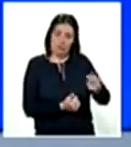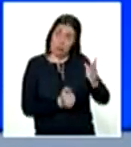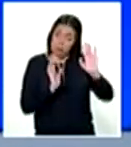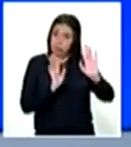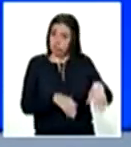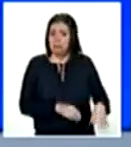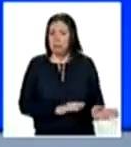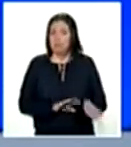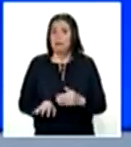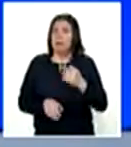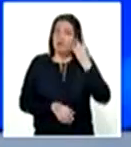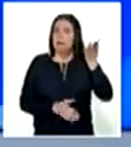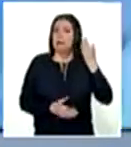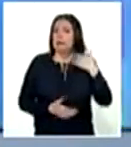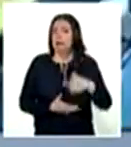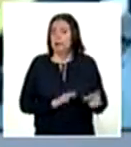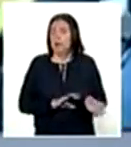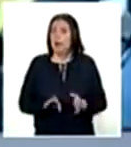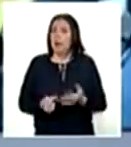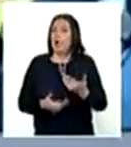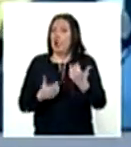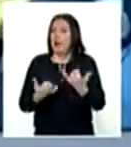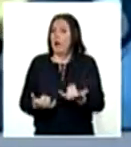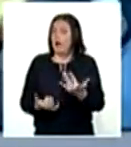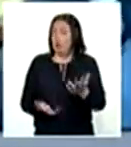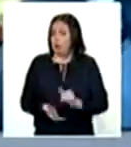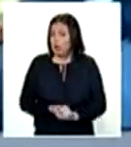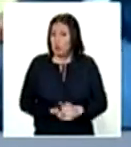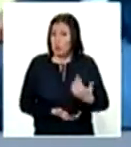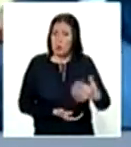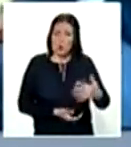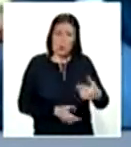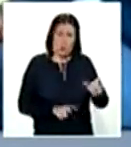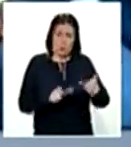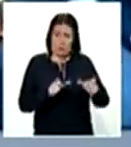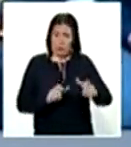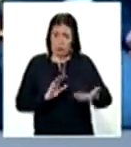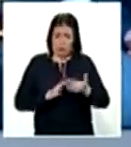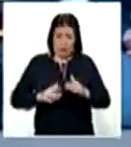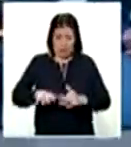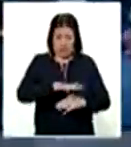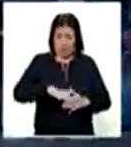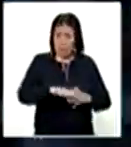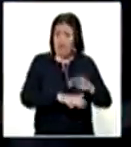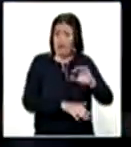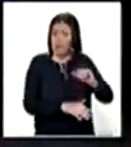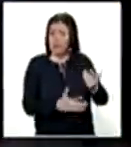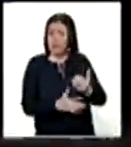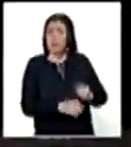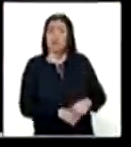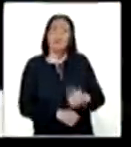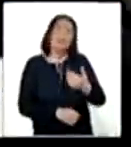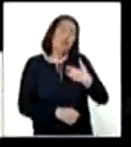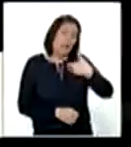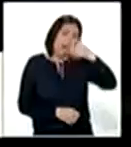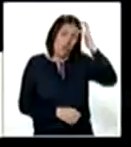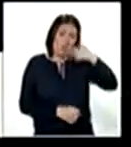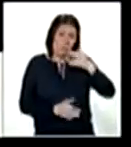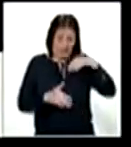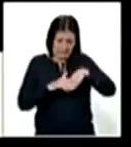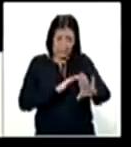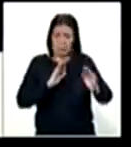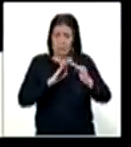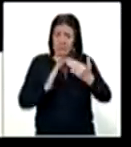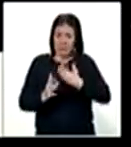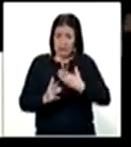a ver en qué termina este caso, por supuesto, pero ahora nos vamos porque enardecidos pobladores de la provincia de Ambo, esta vez en Huánuco, ingresaron al Palacio Municipal y